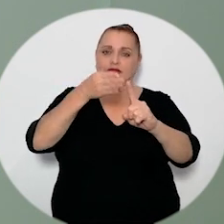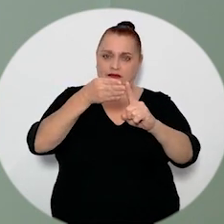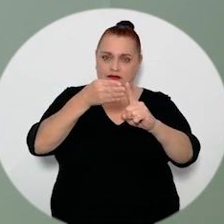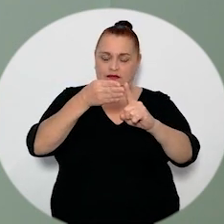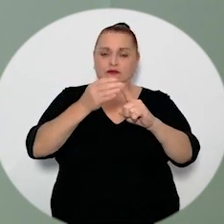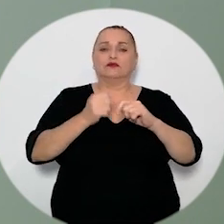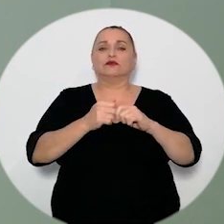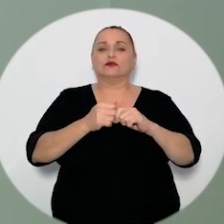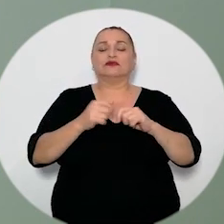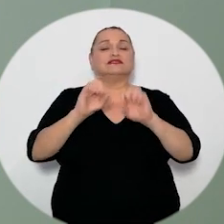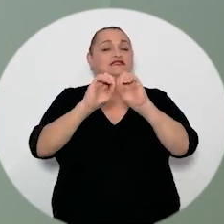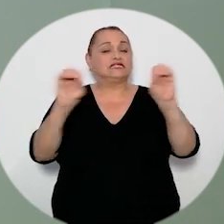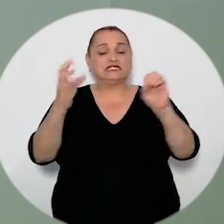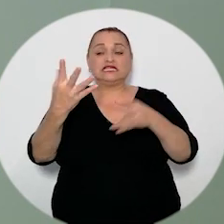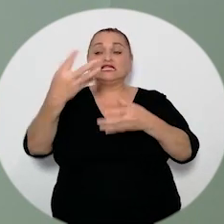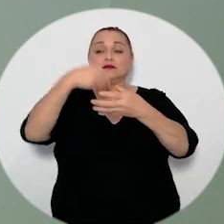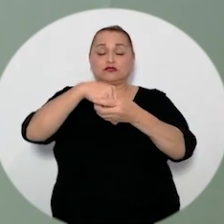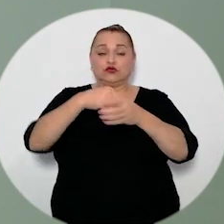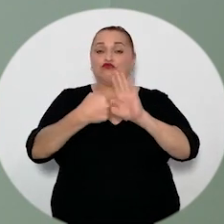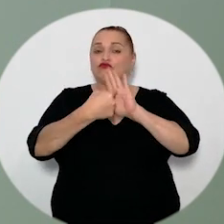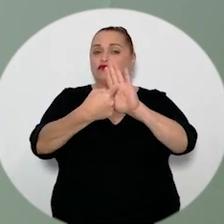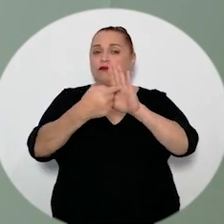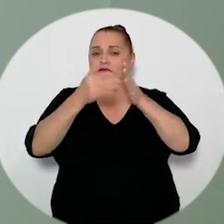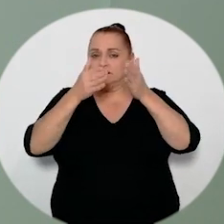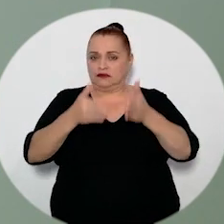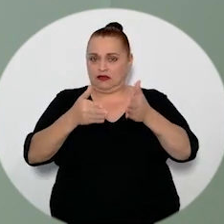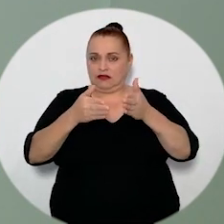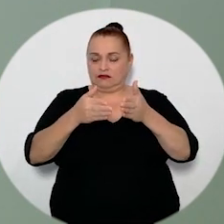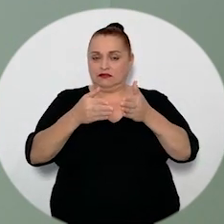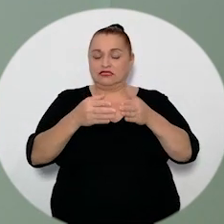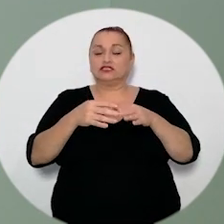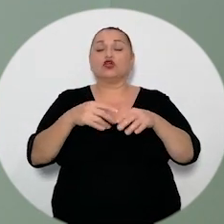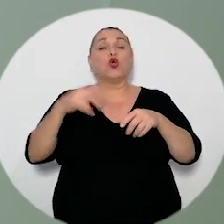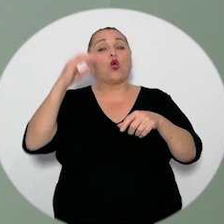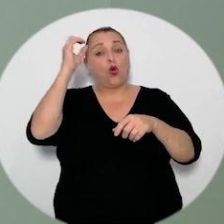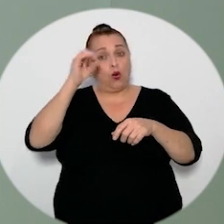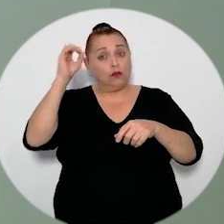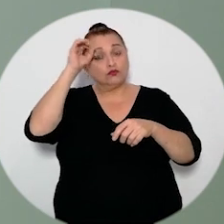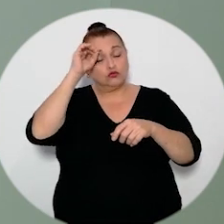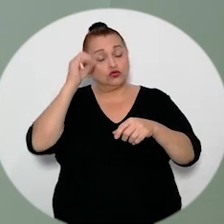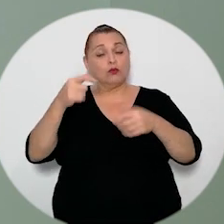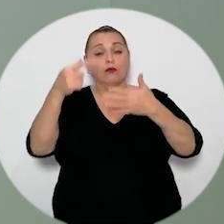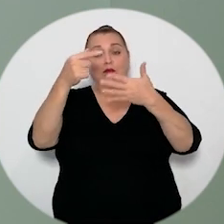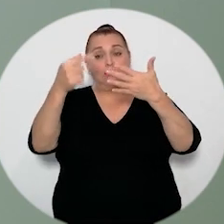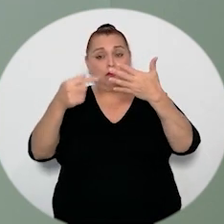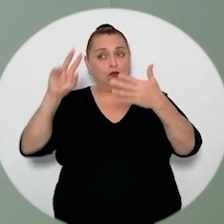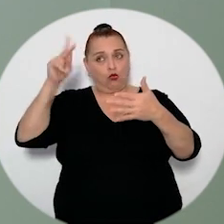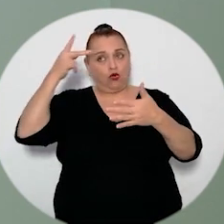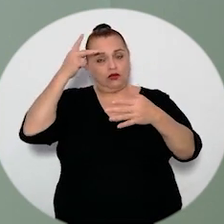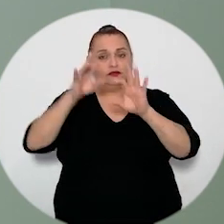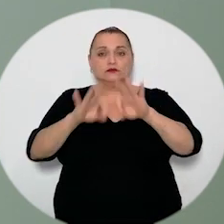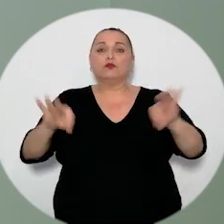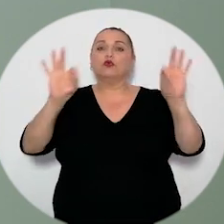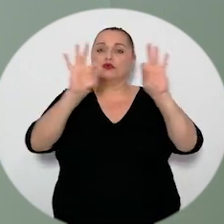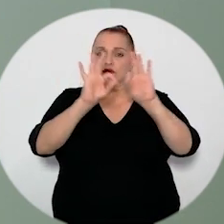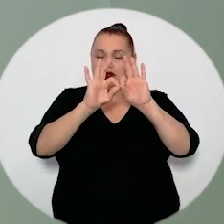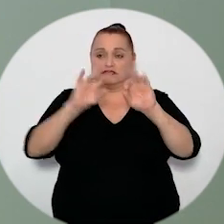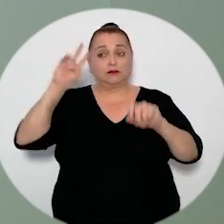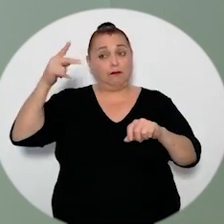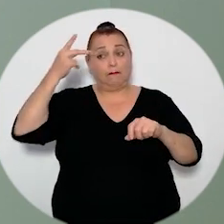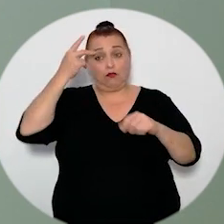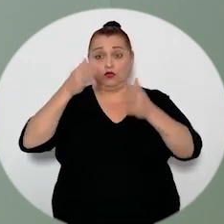directa, es decir, sin la intermediación de los representantes, en la adopción de las decisiones políticas relevantes.